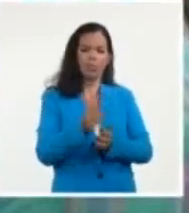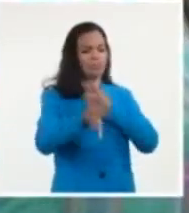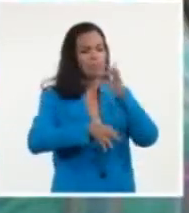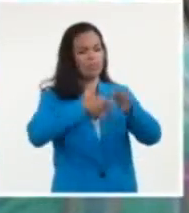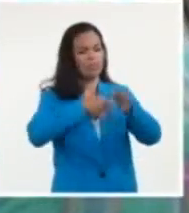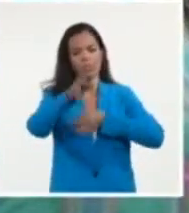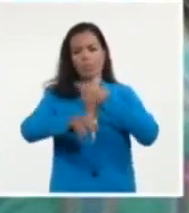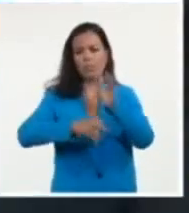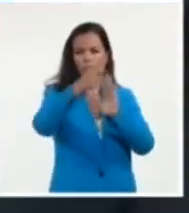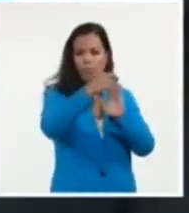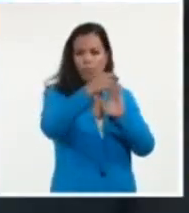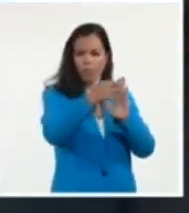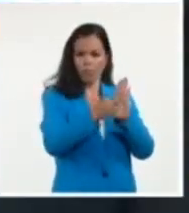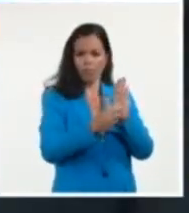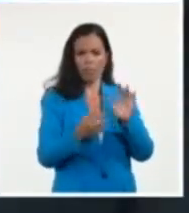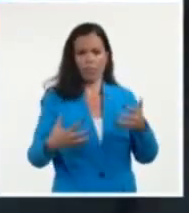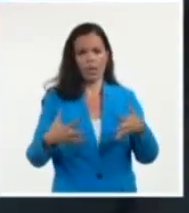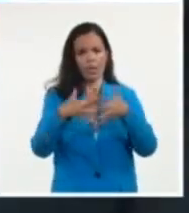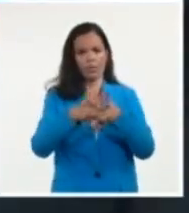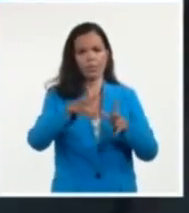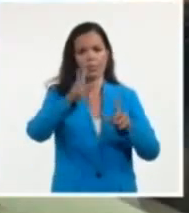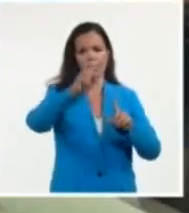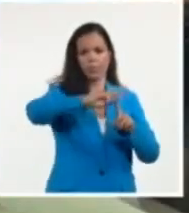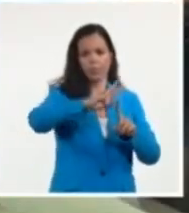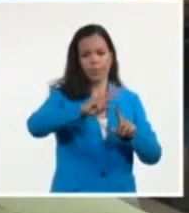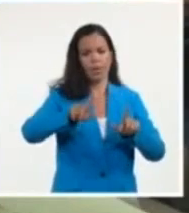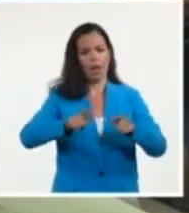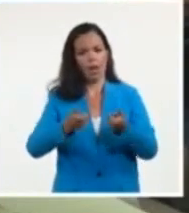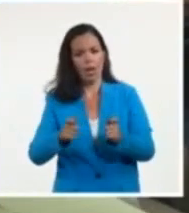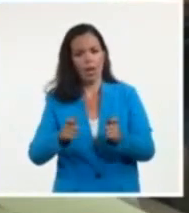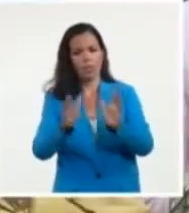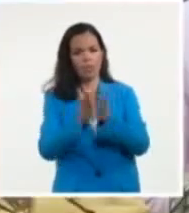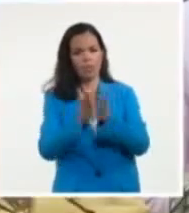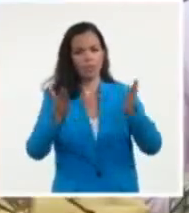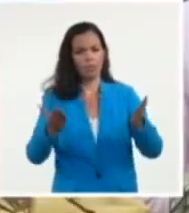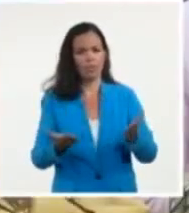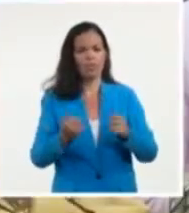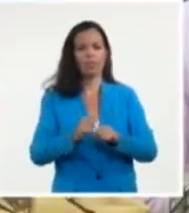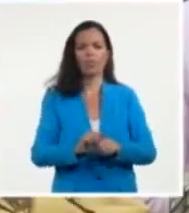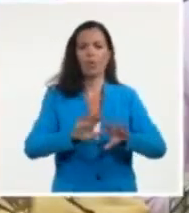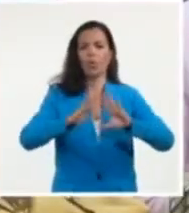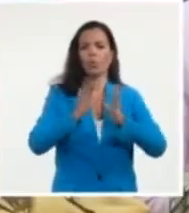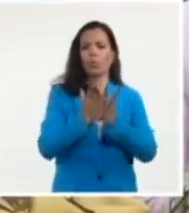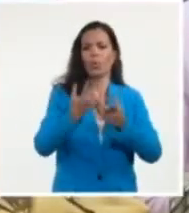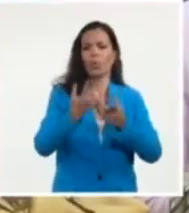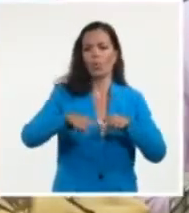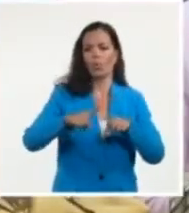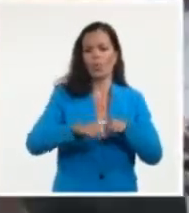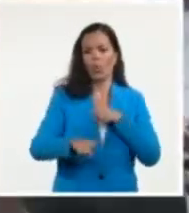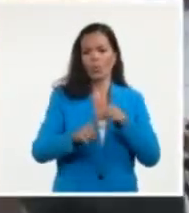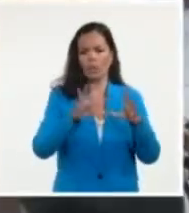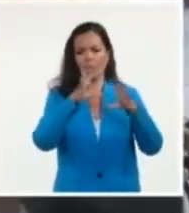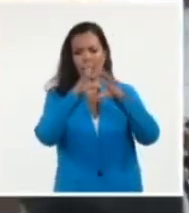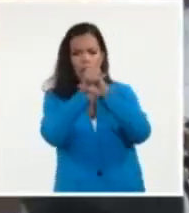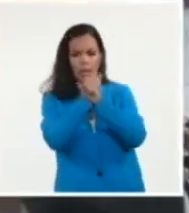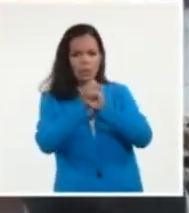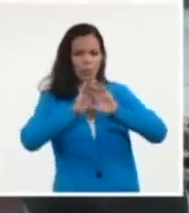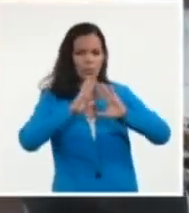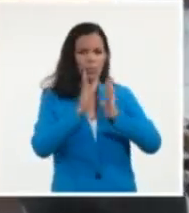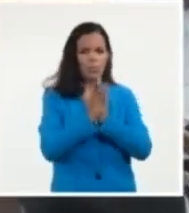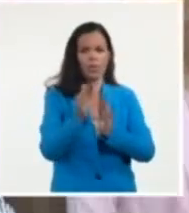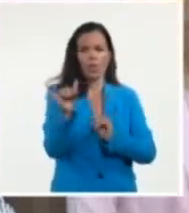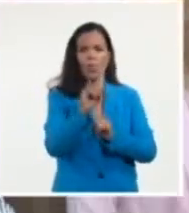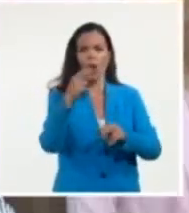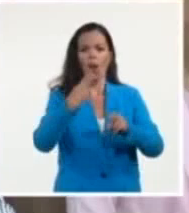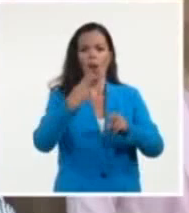con los medios de prensa, otros medios alternativos, el secretismo y las fuentes de información, la marca país, el